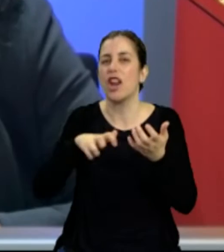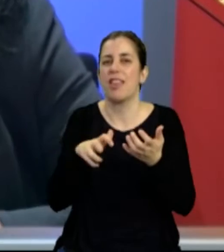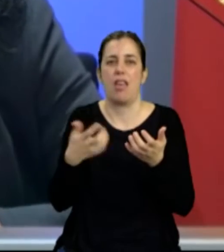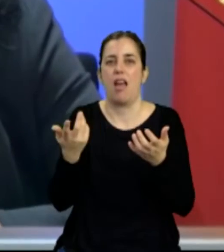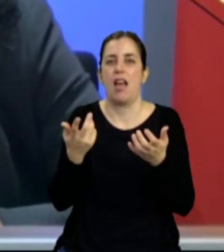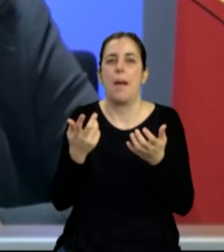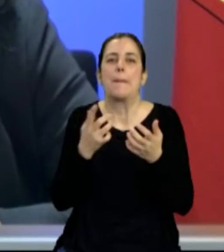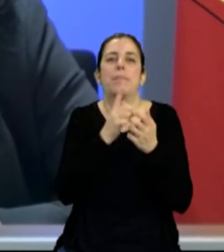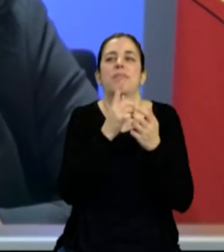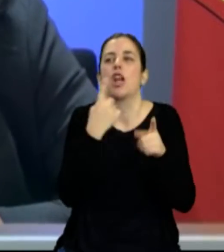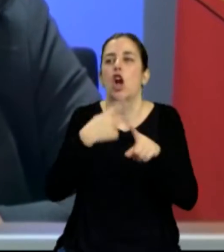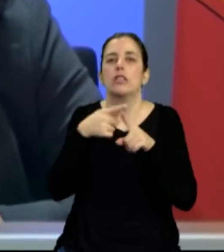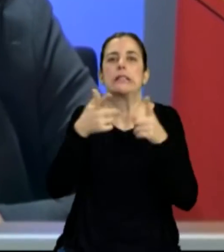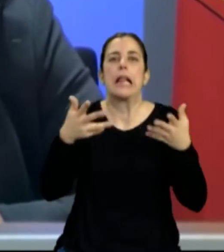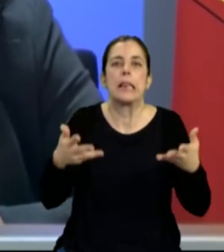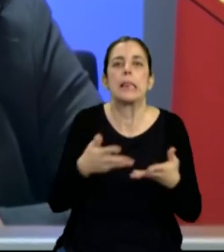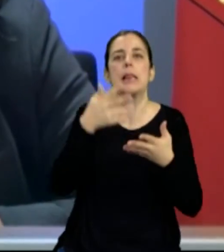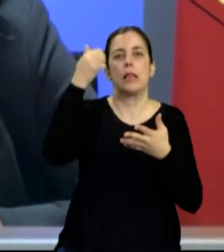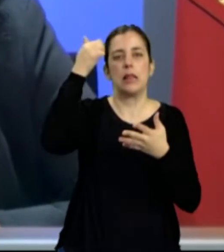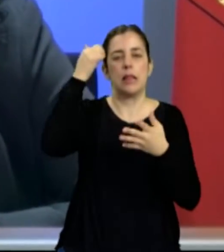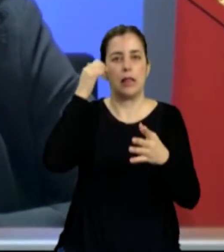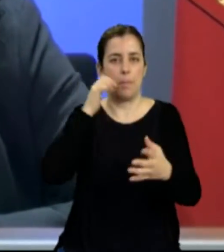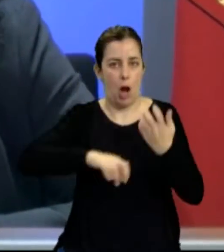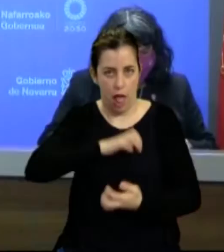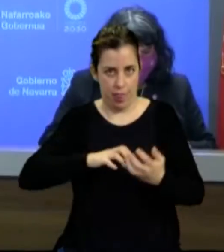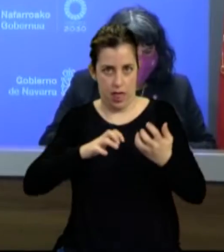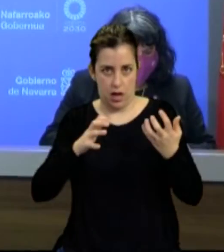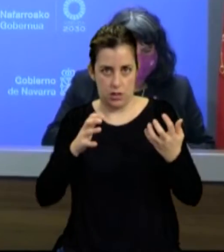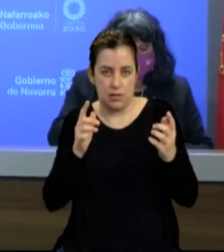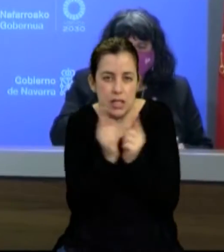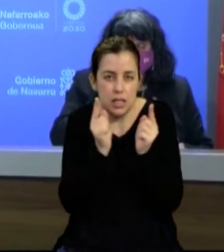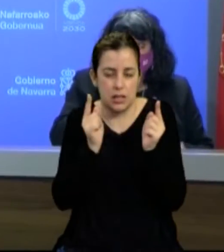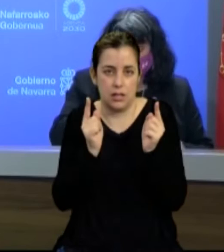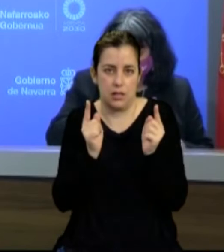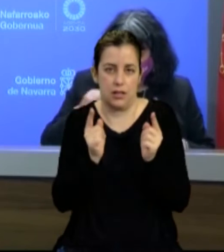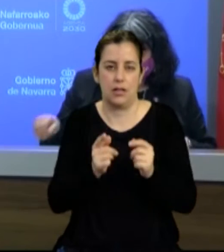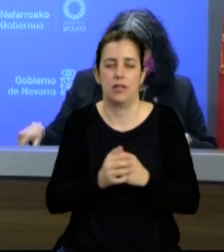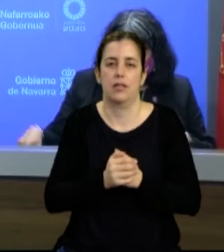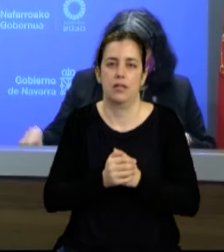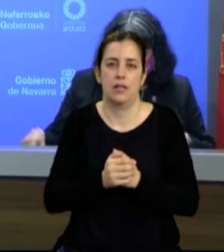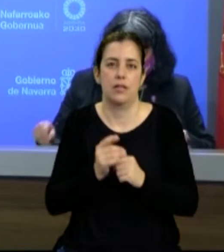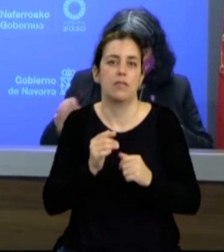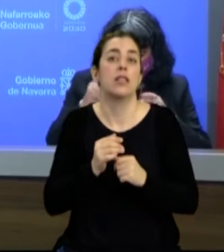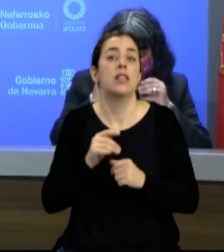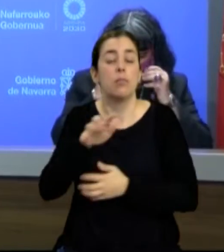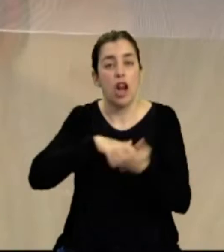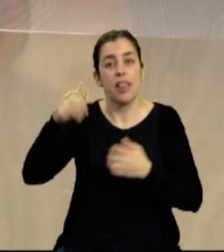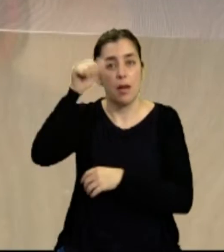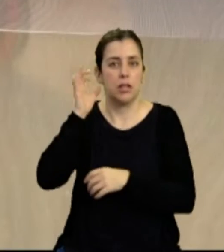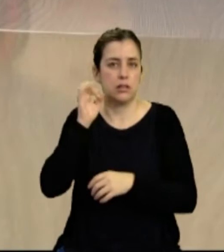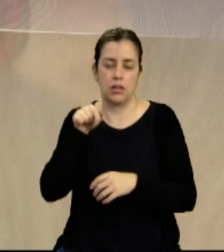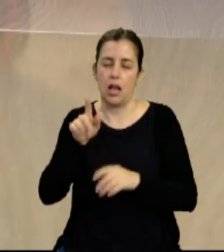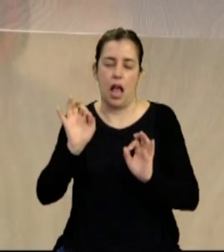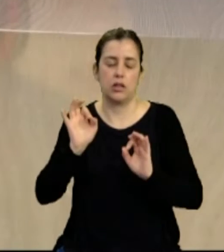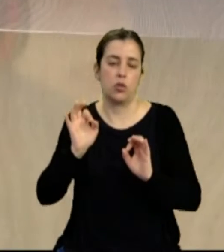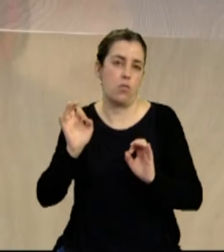esas microviolencias y esos machismos cotidianos en los que vivimos. La violencia machista es un problema estructural que en un año de pandemia